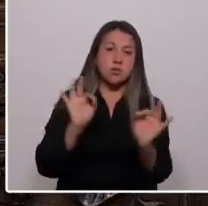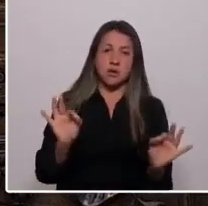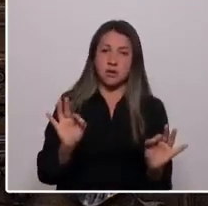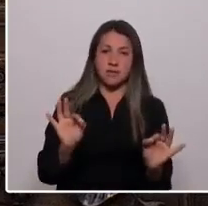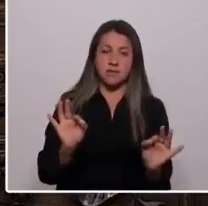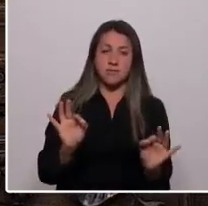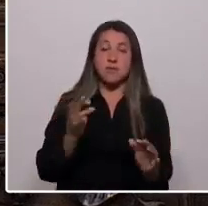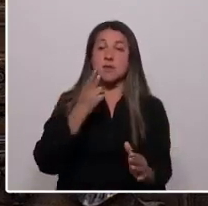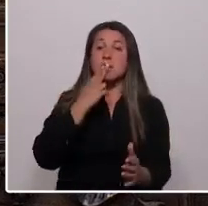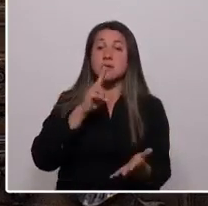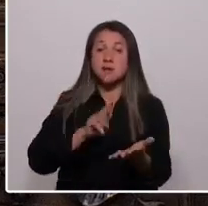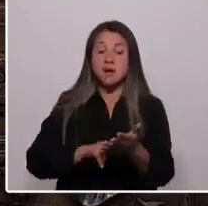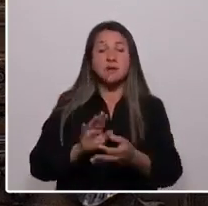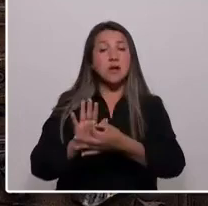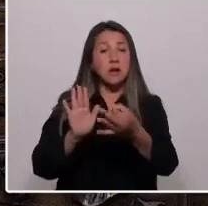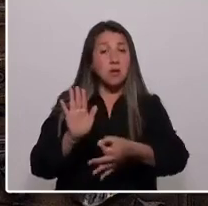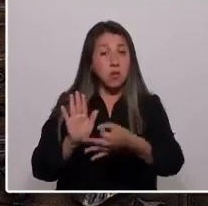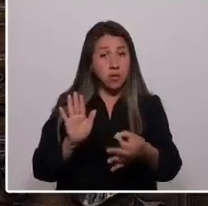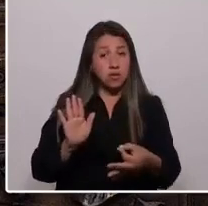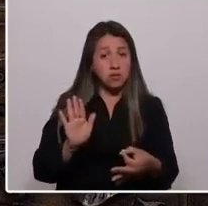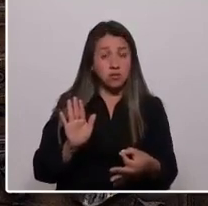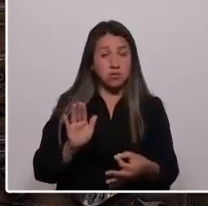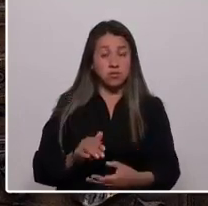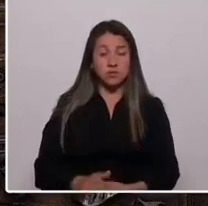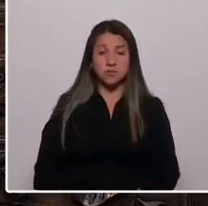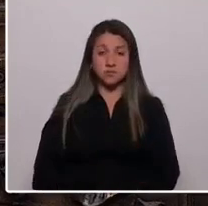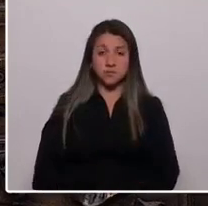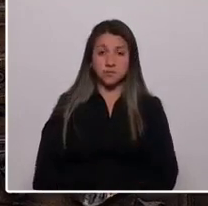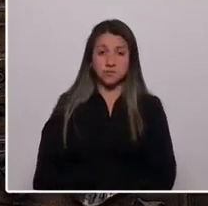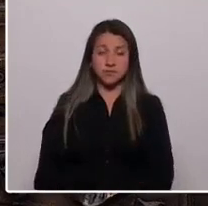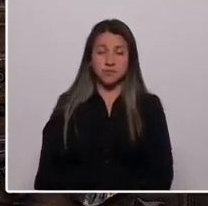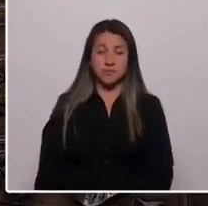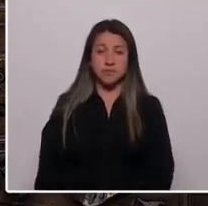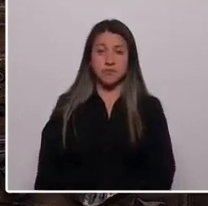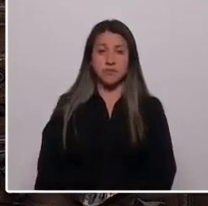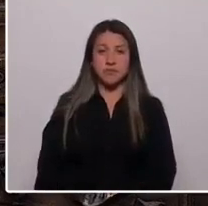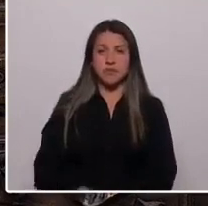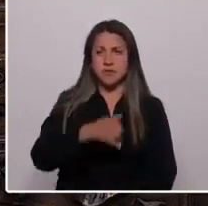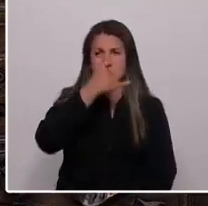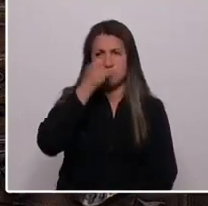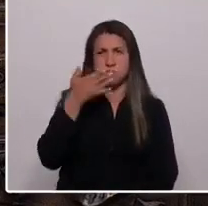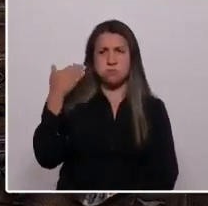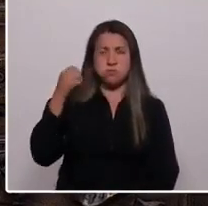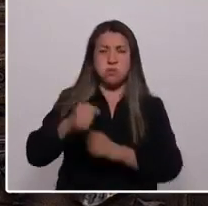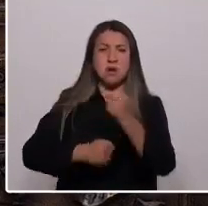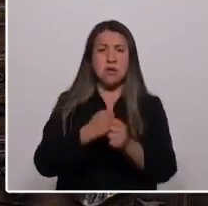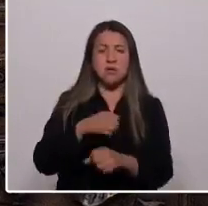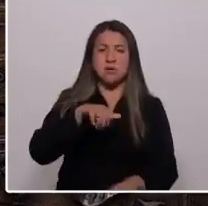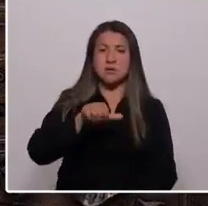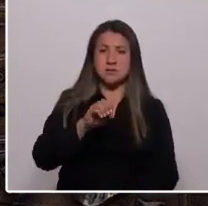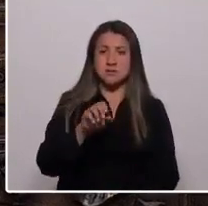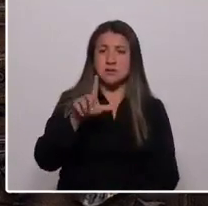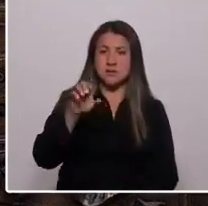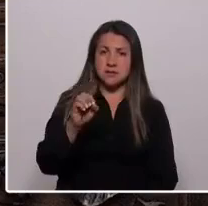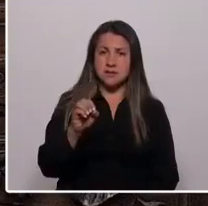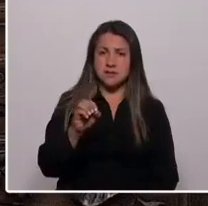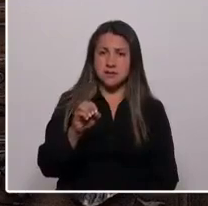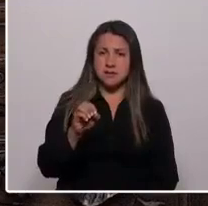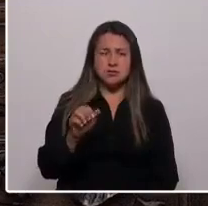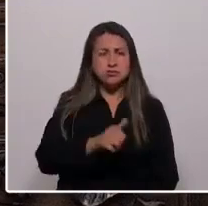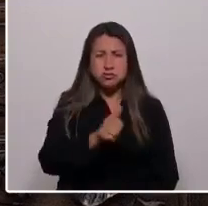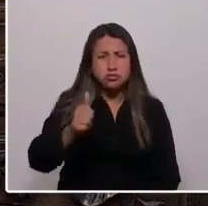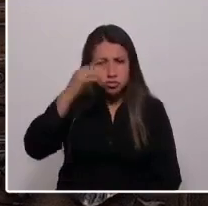yo estoy contando a ustedes de que en la época del 60 y 70 sabemos todos